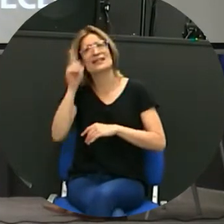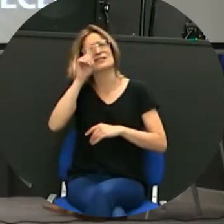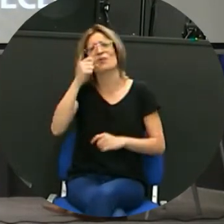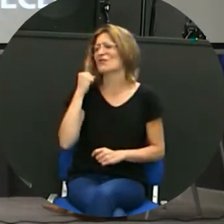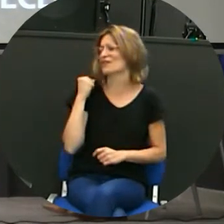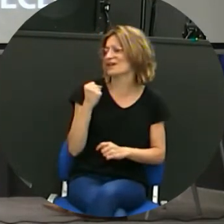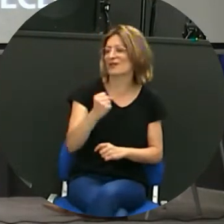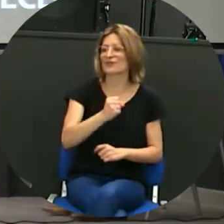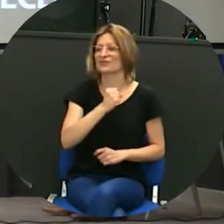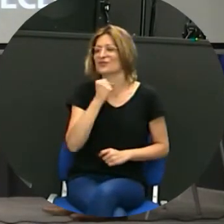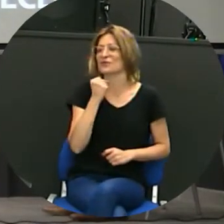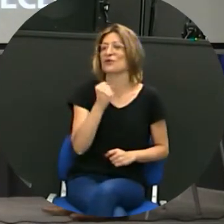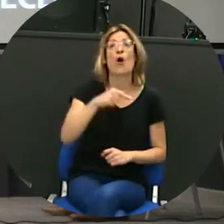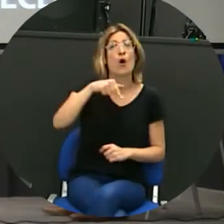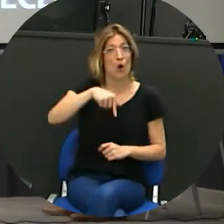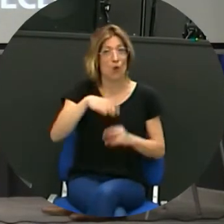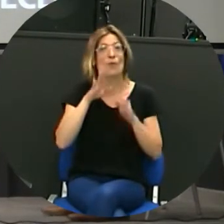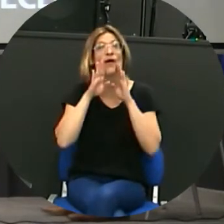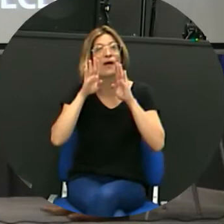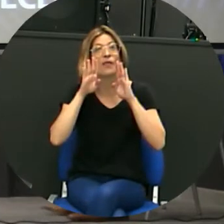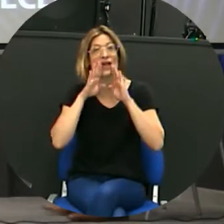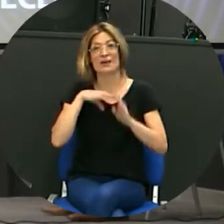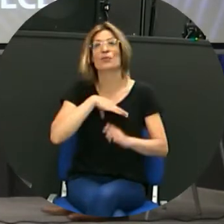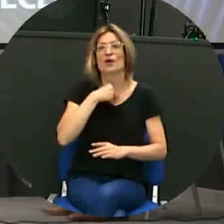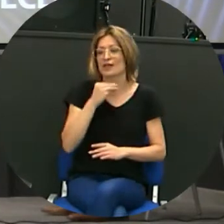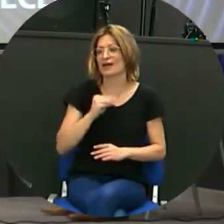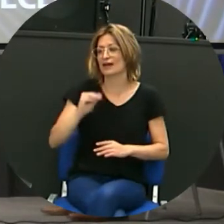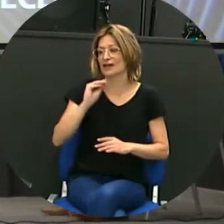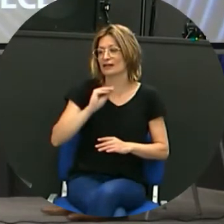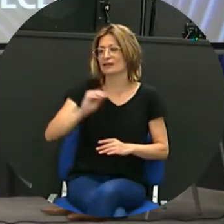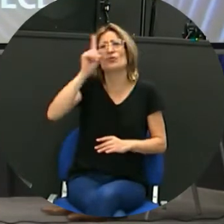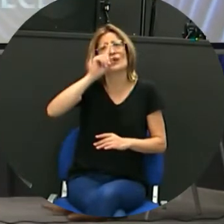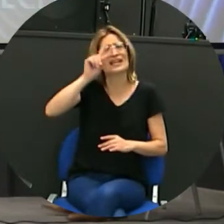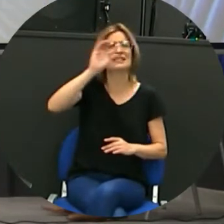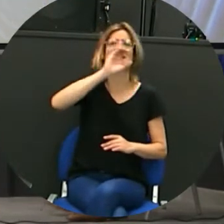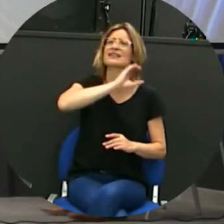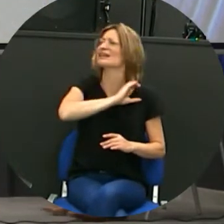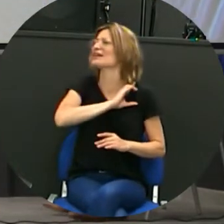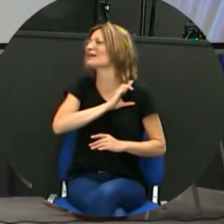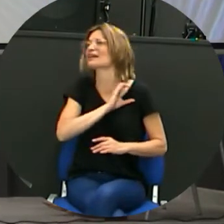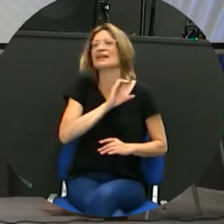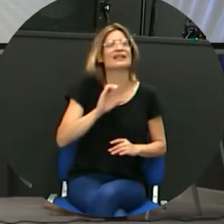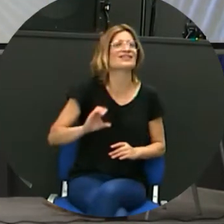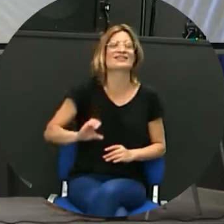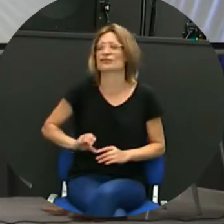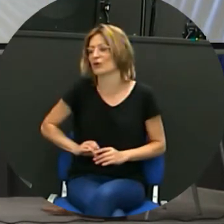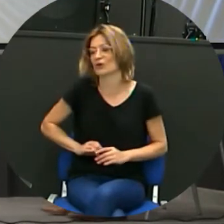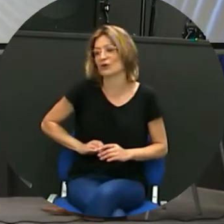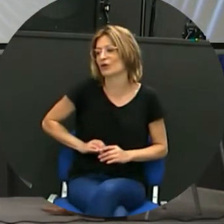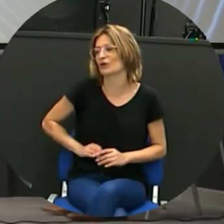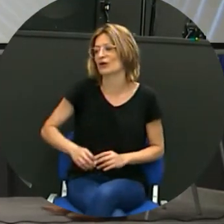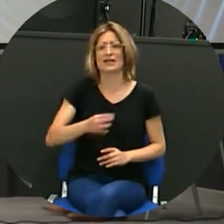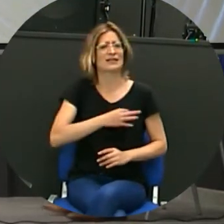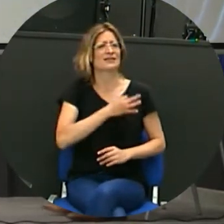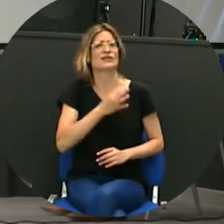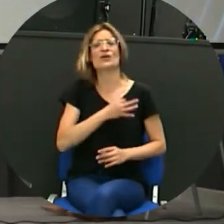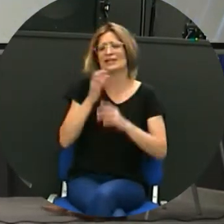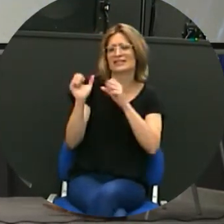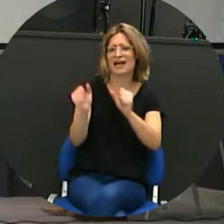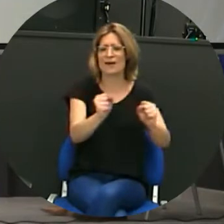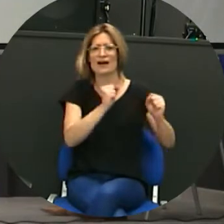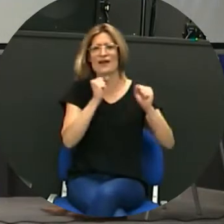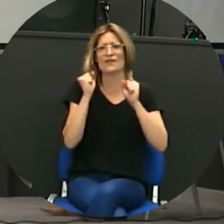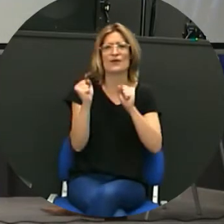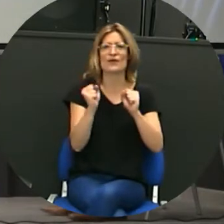fidelidad. Eres poderoso, hoy puedo declarar que tú eres Cristo, Señor